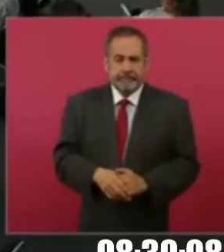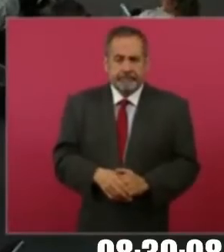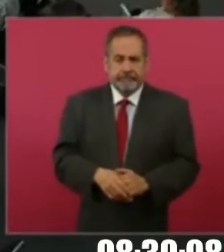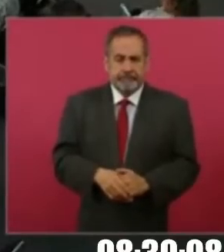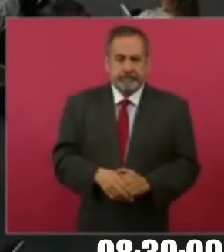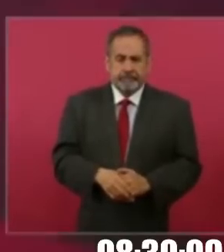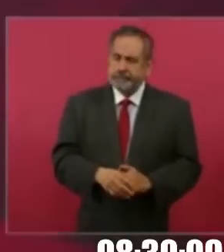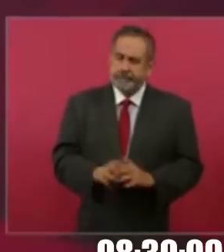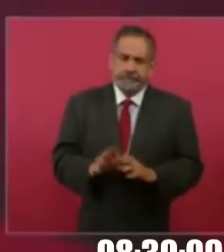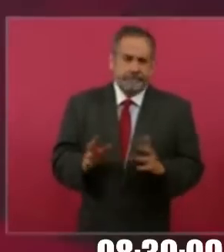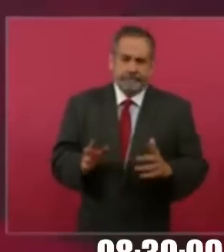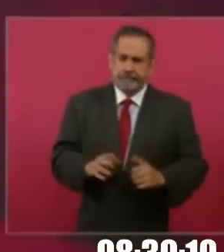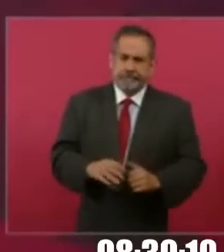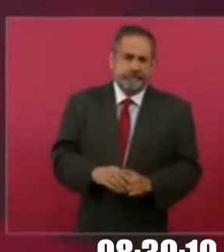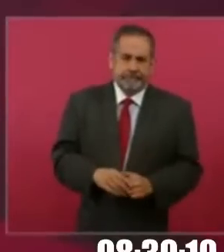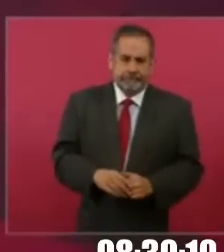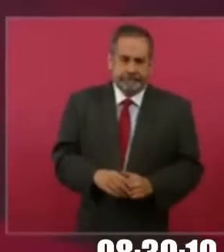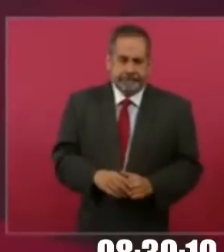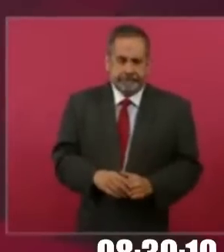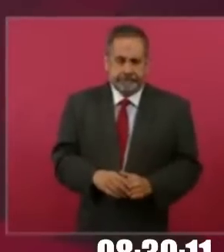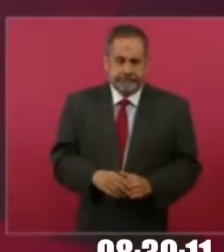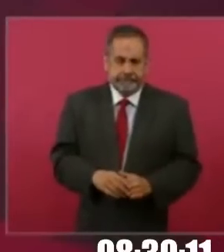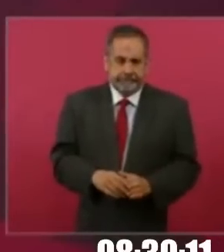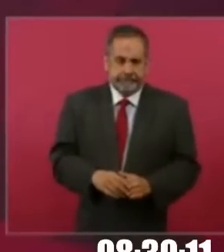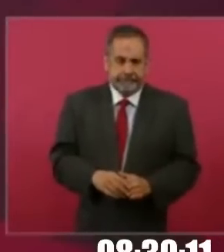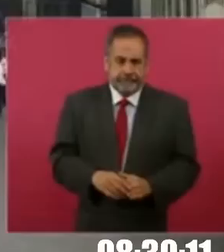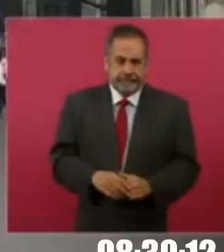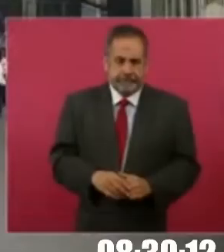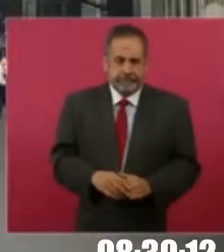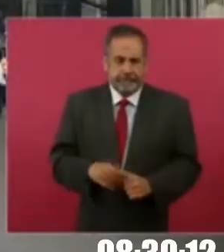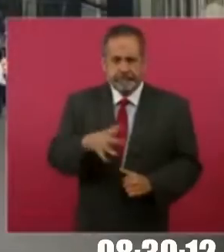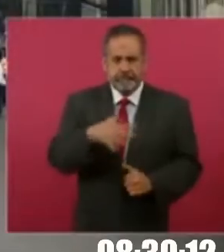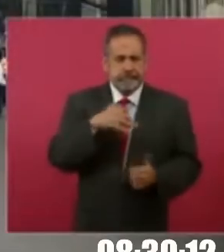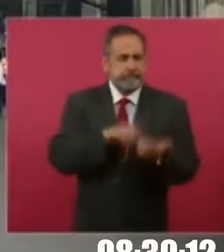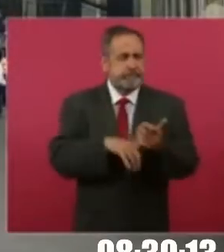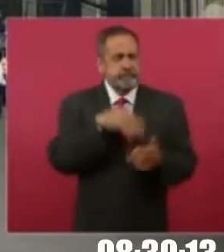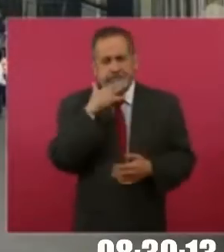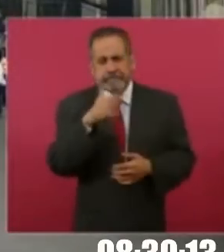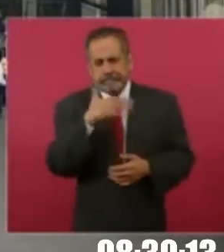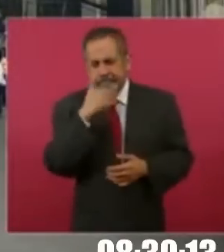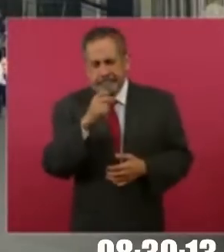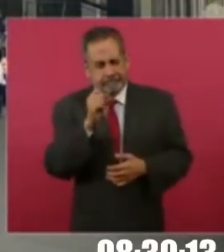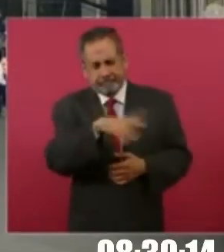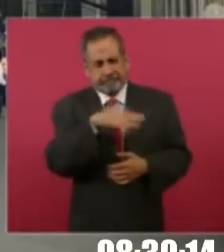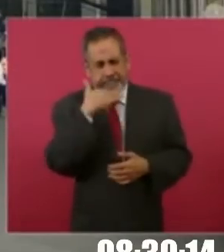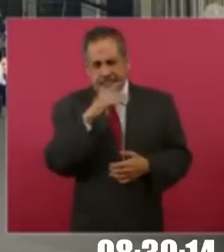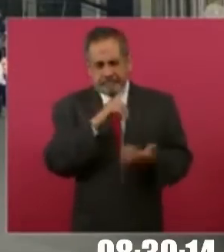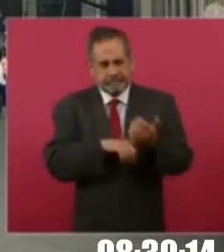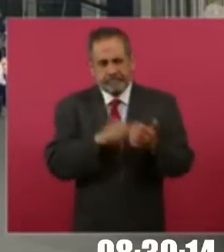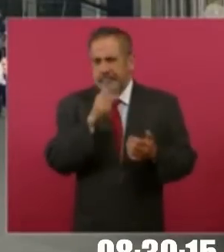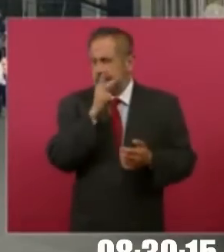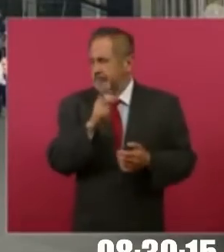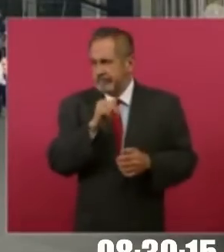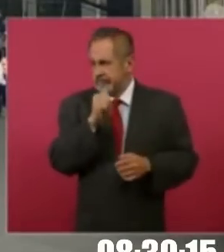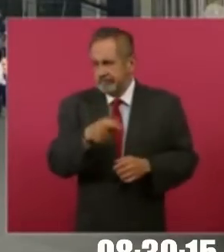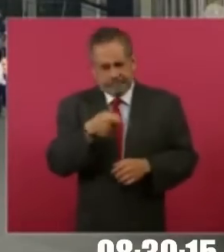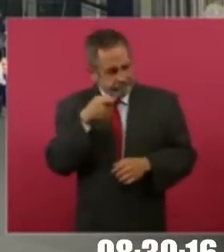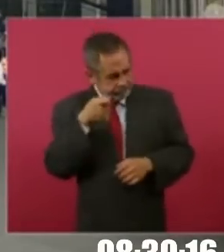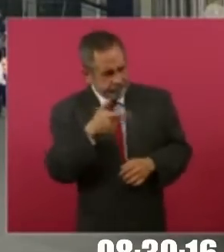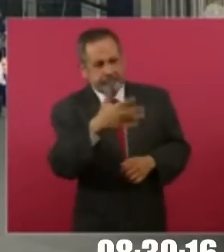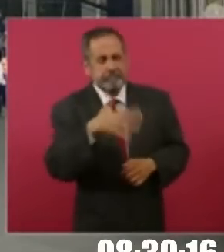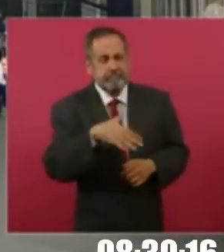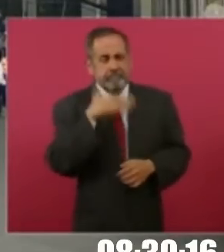porque una cosa es esta corrupción porque no hay otra palabra más que